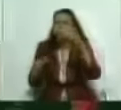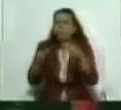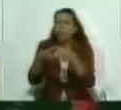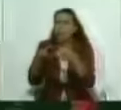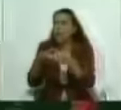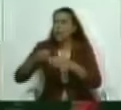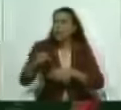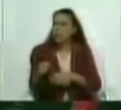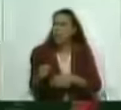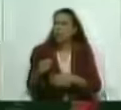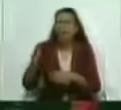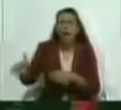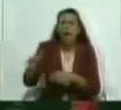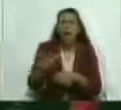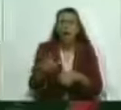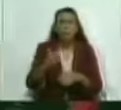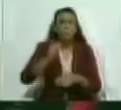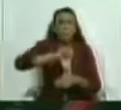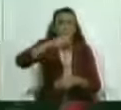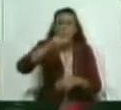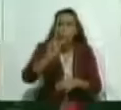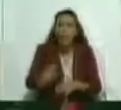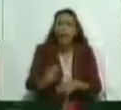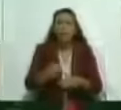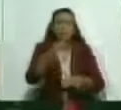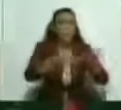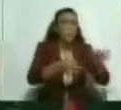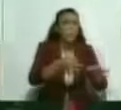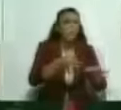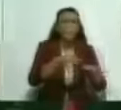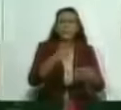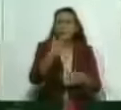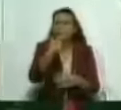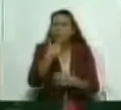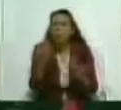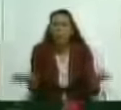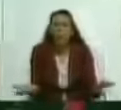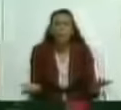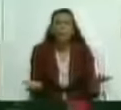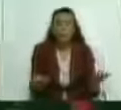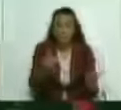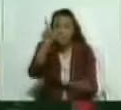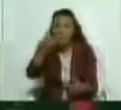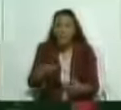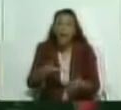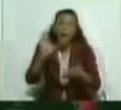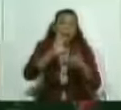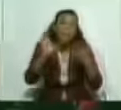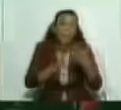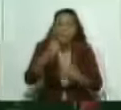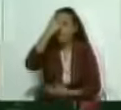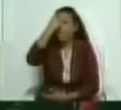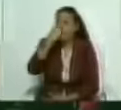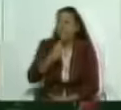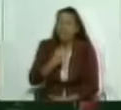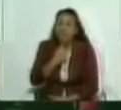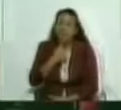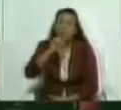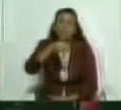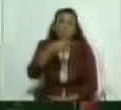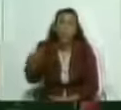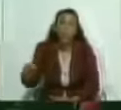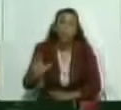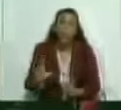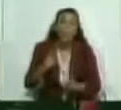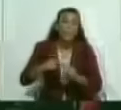de seguridad, de los órganos judiciales, de la fiscalía, si hay alguno de ustedes que tiene